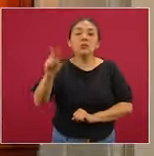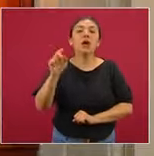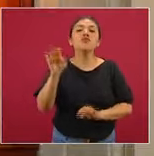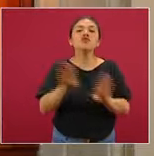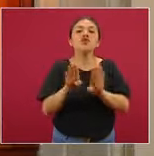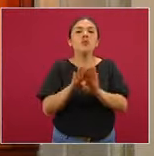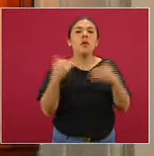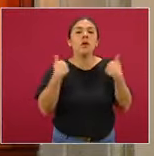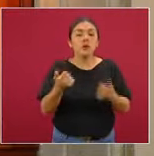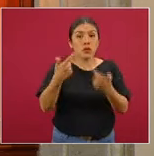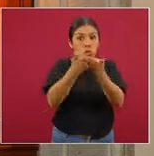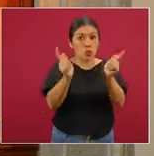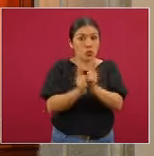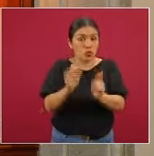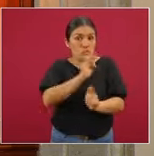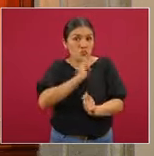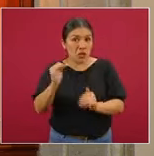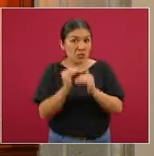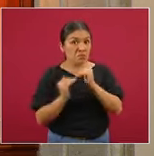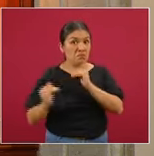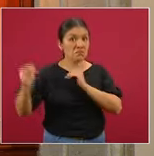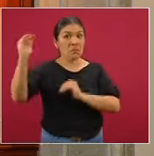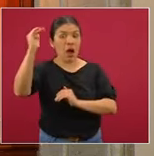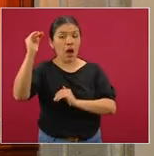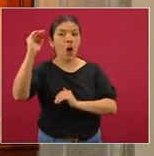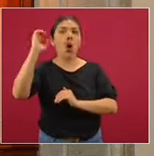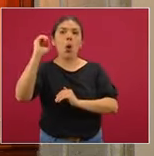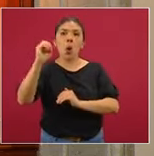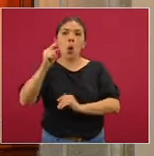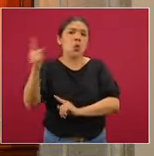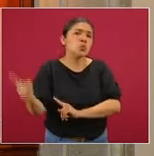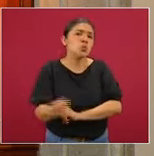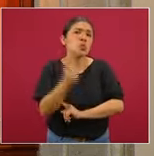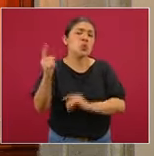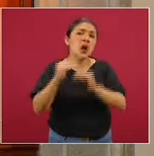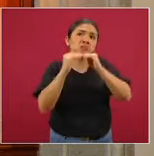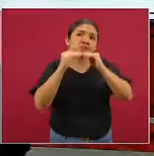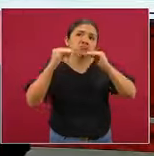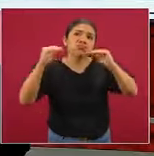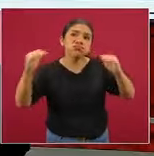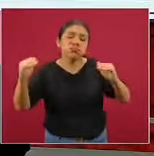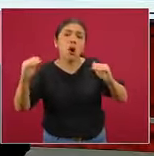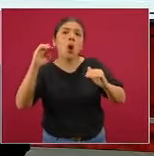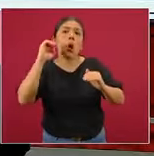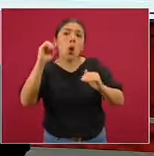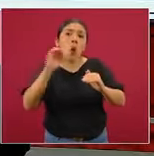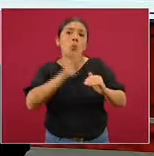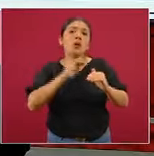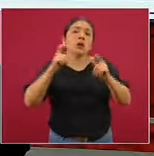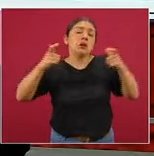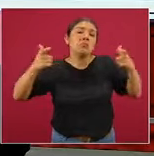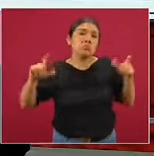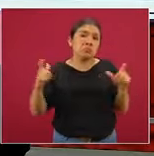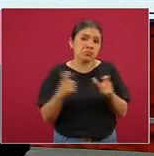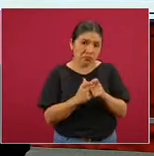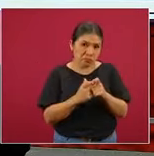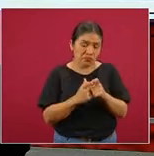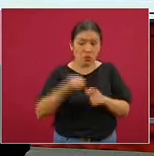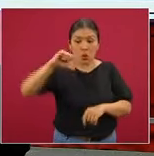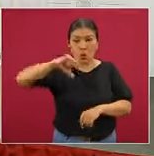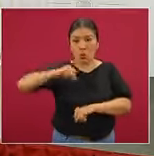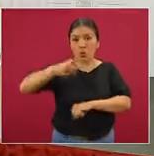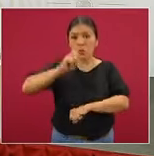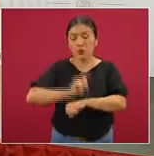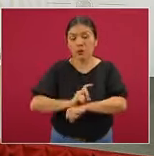lógicamente cómo este grupo puede ir o incrementándose o manteniéndose en una estabilidad o inclusive disminuyendo. Para el día de